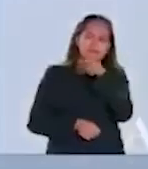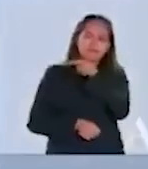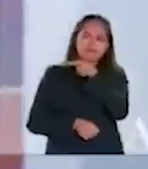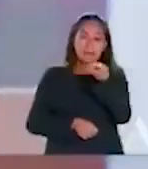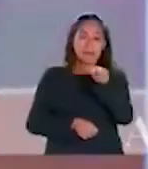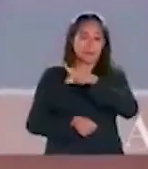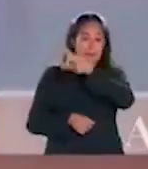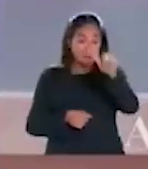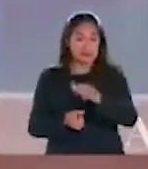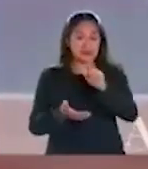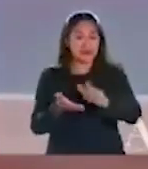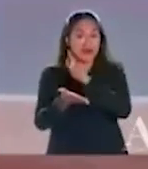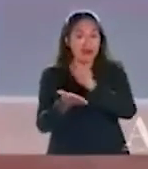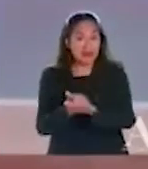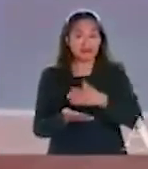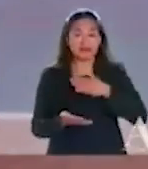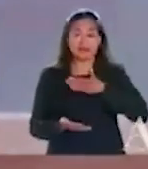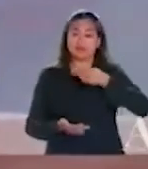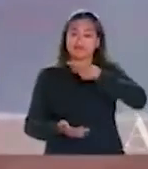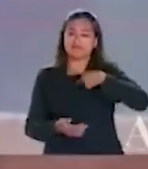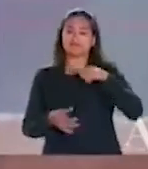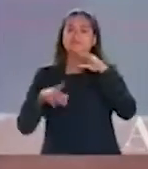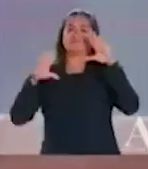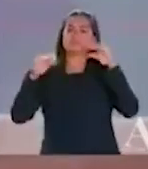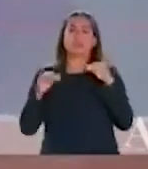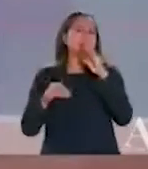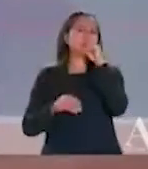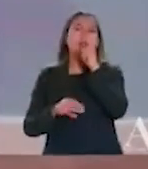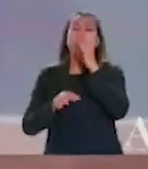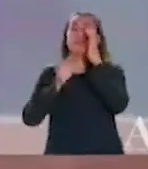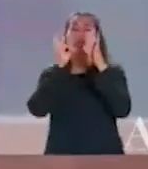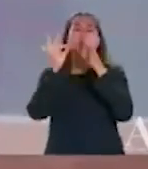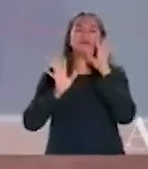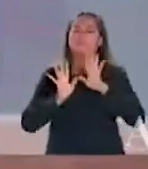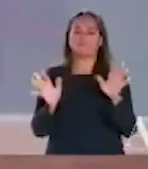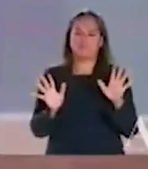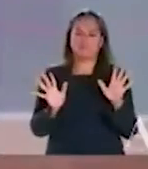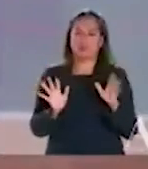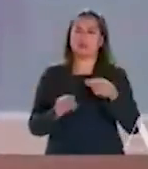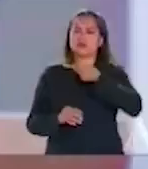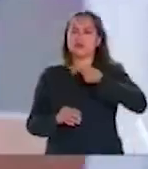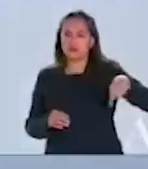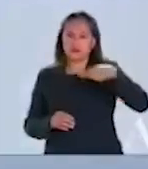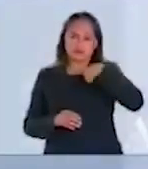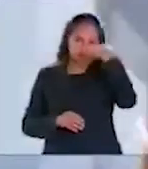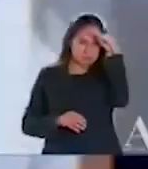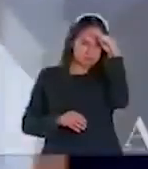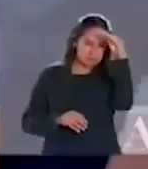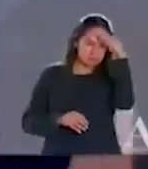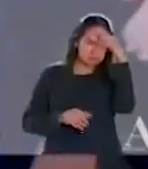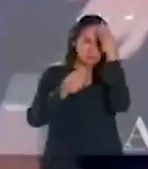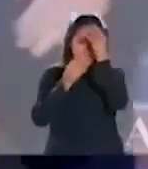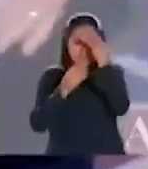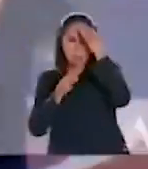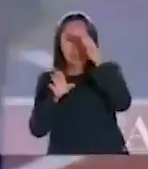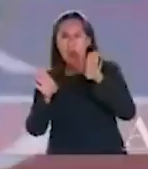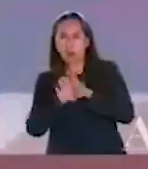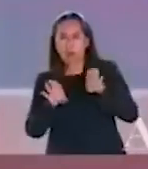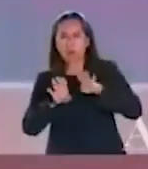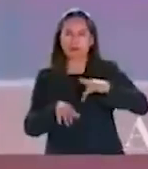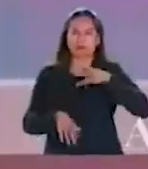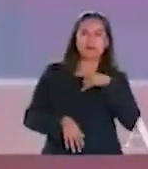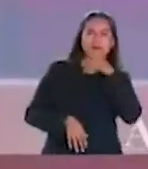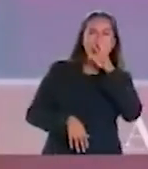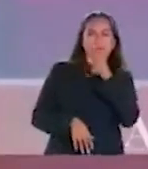publicó en su cuenta de twitter la portada de su libro mi visión para transformar nuestro país con orden y rumbo mi